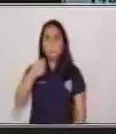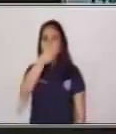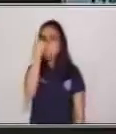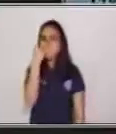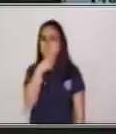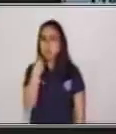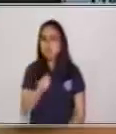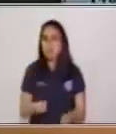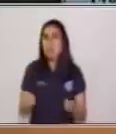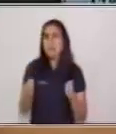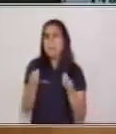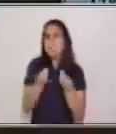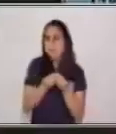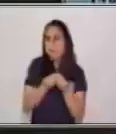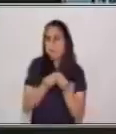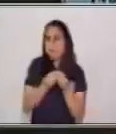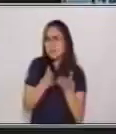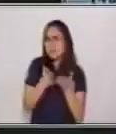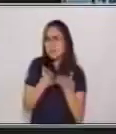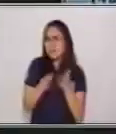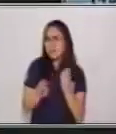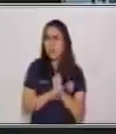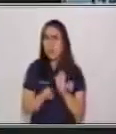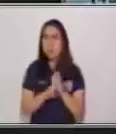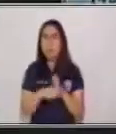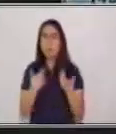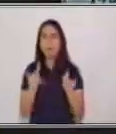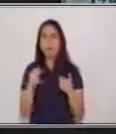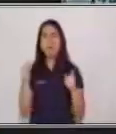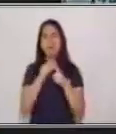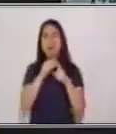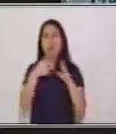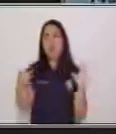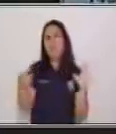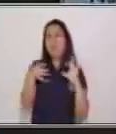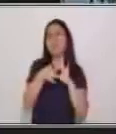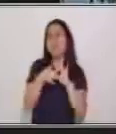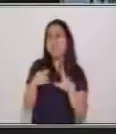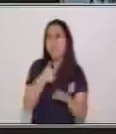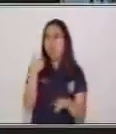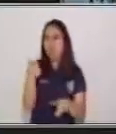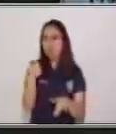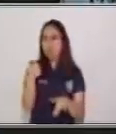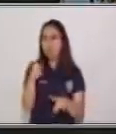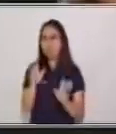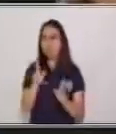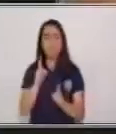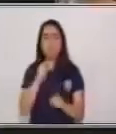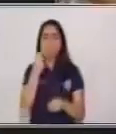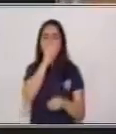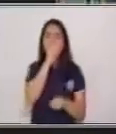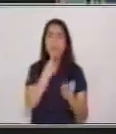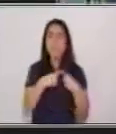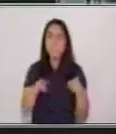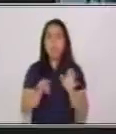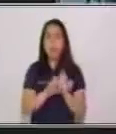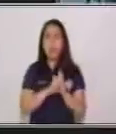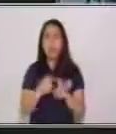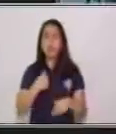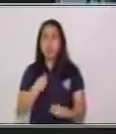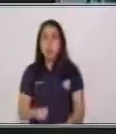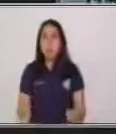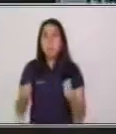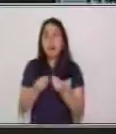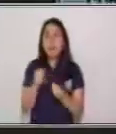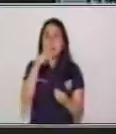no se tilda. Y más se tilda cuando es un comparativo. Asimismo, también tenemos reglas para los